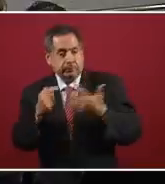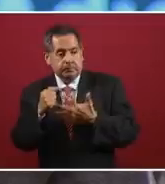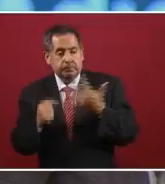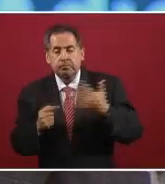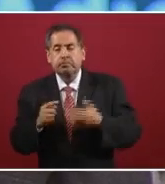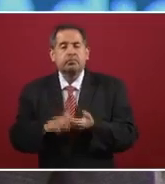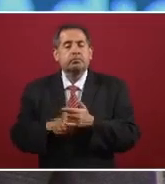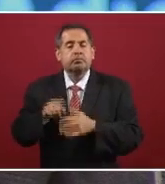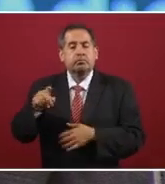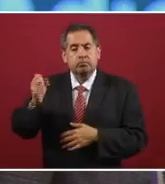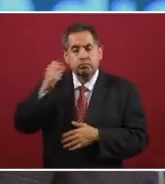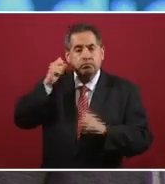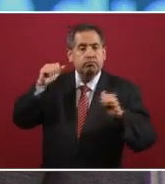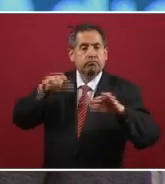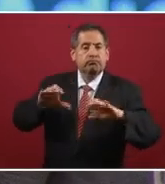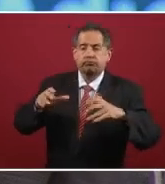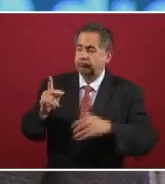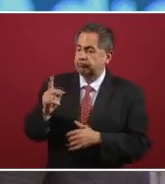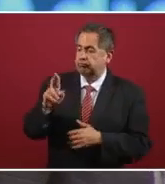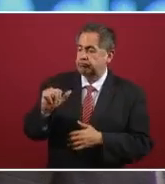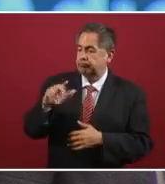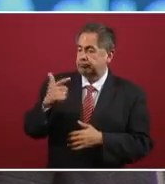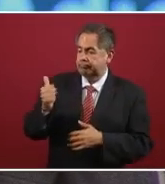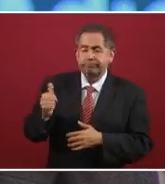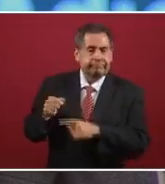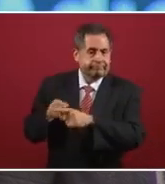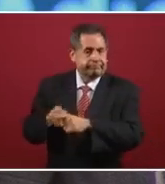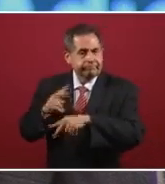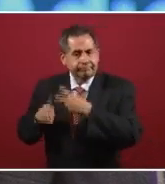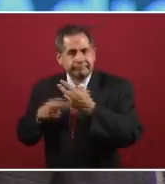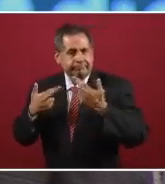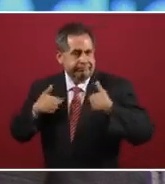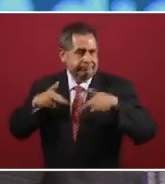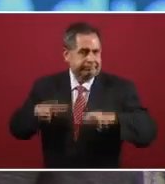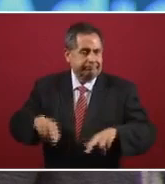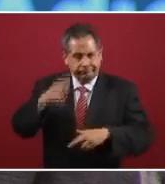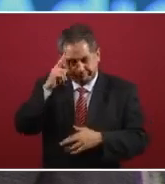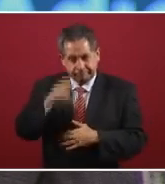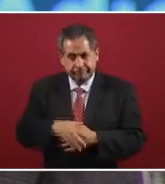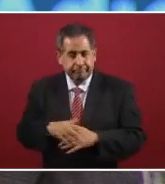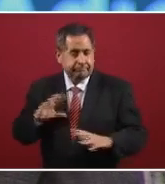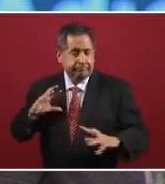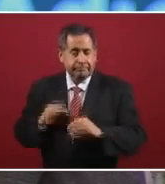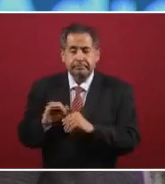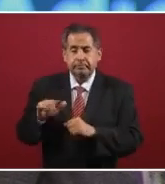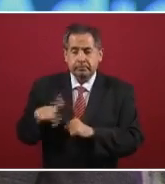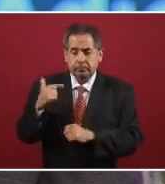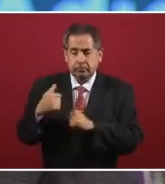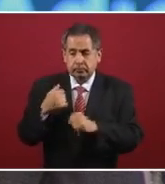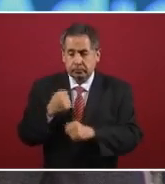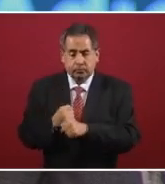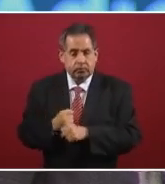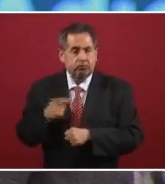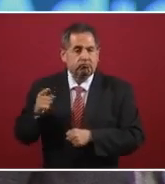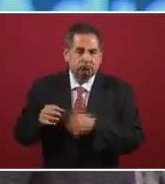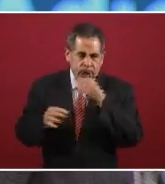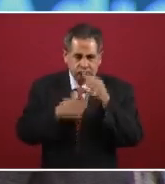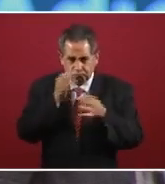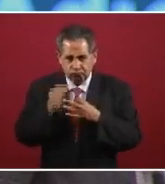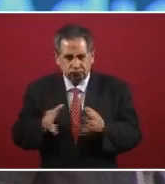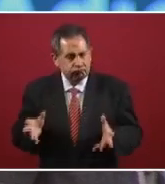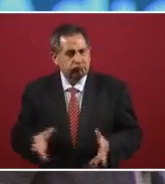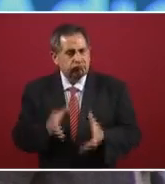Praga. Y además, a lo largo de más de 12 años, ha sido un promotor